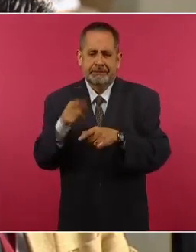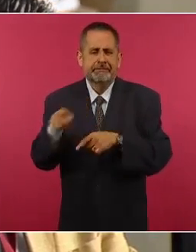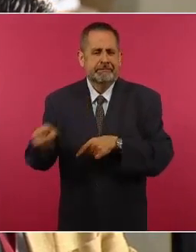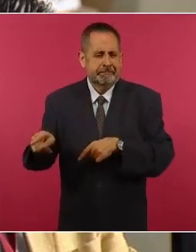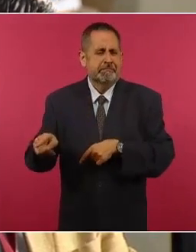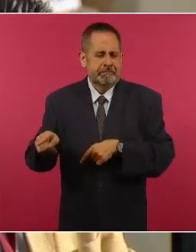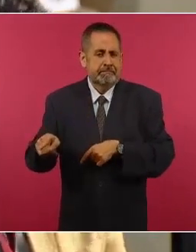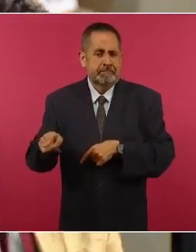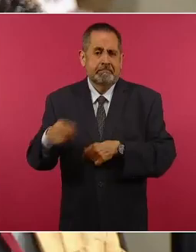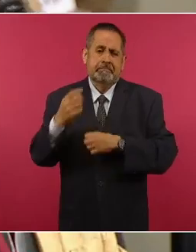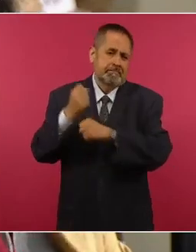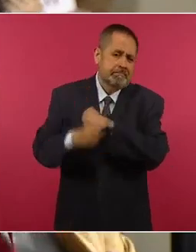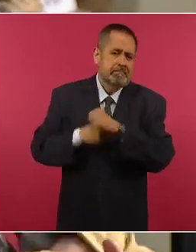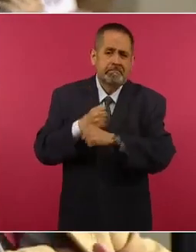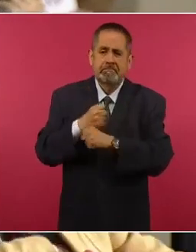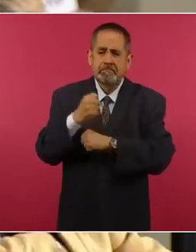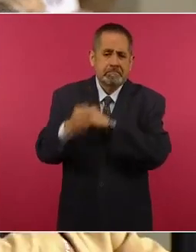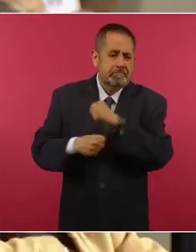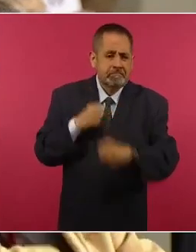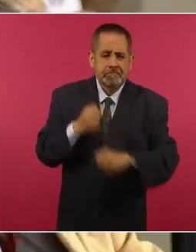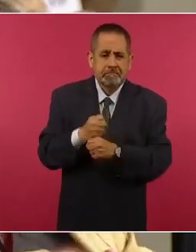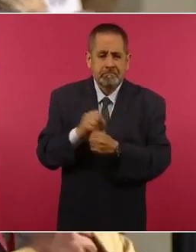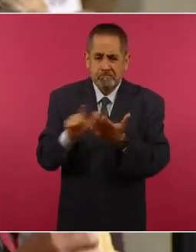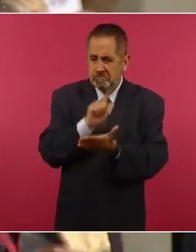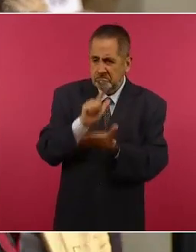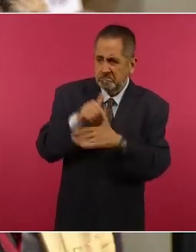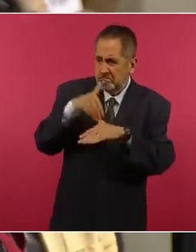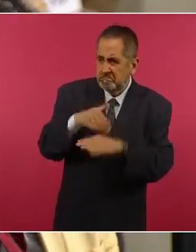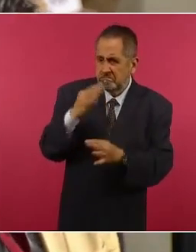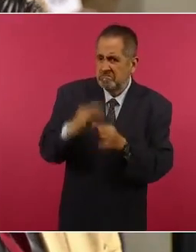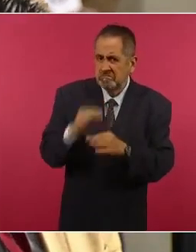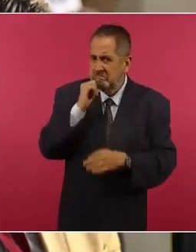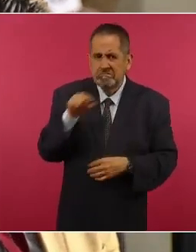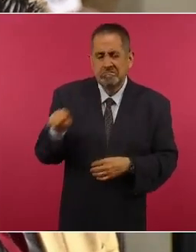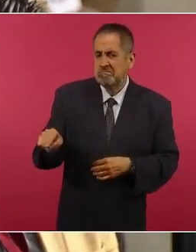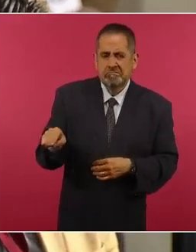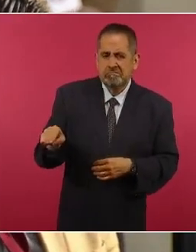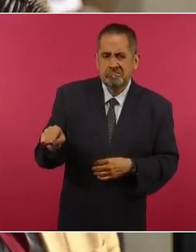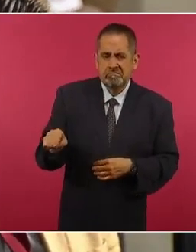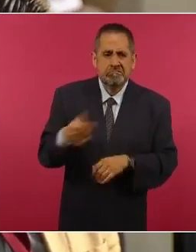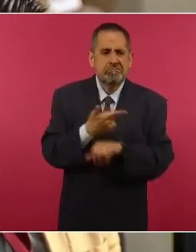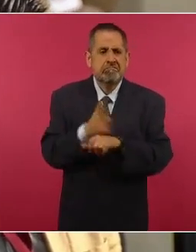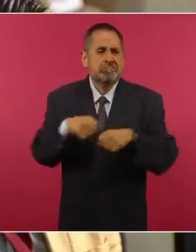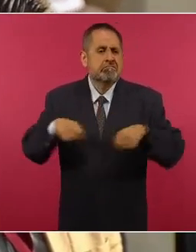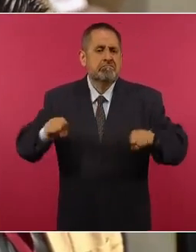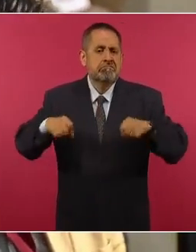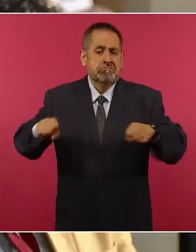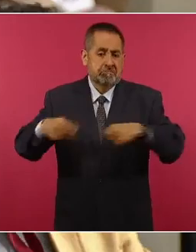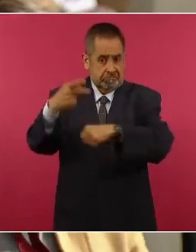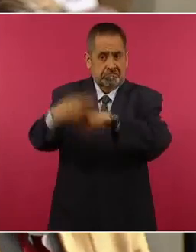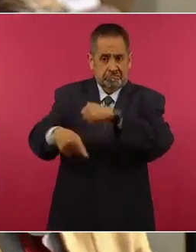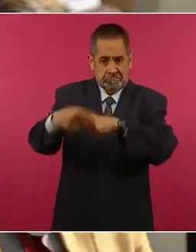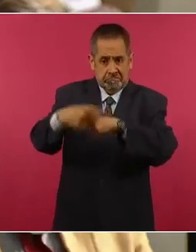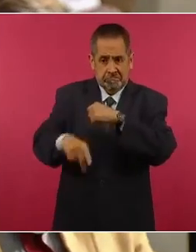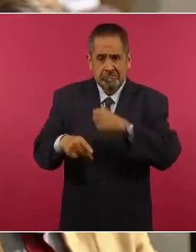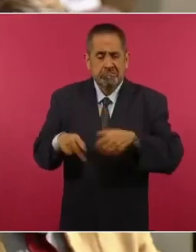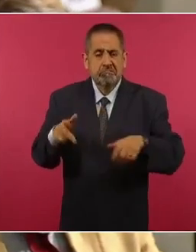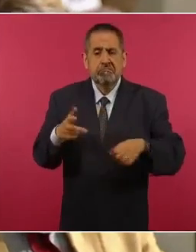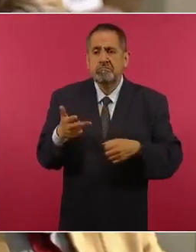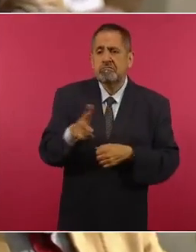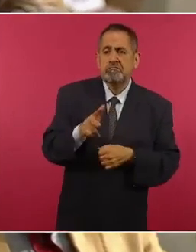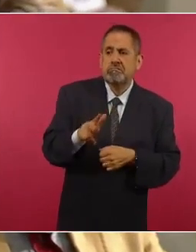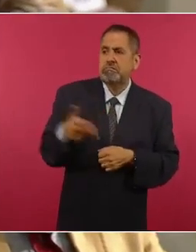venido trabajando de manera irregular, los cuales están contemplados como un transporte de alto riesgo por ser ligeros y